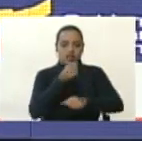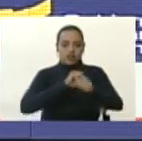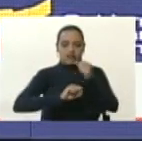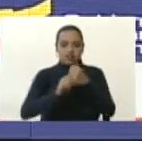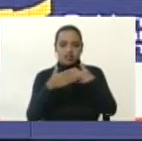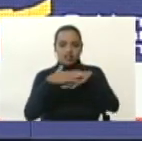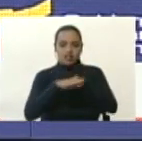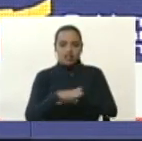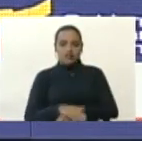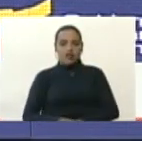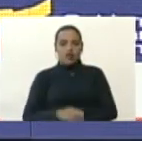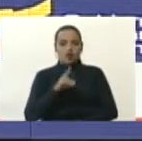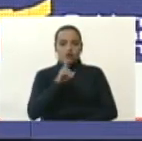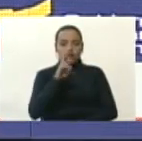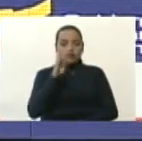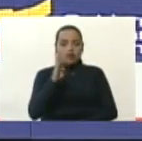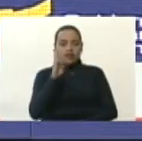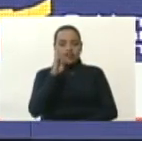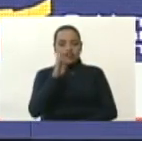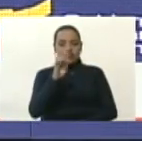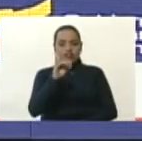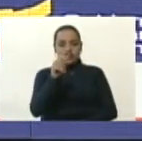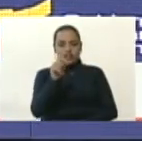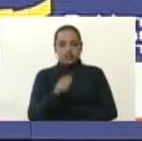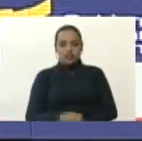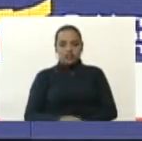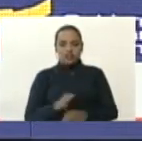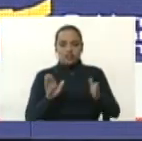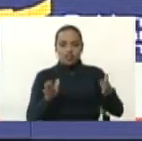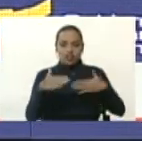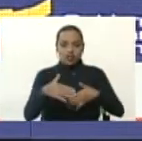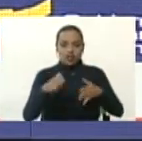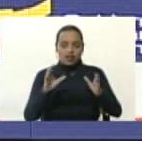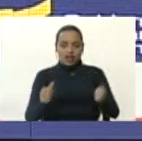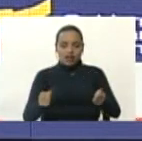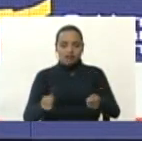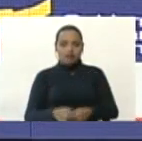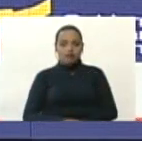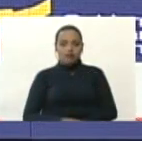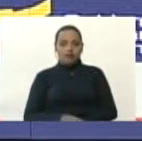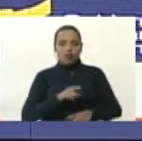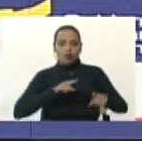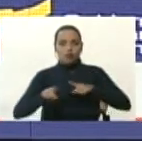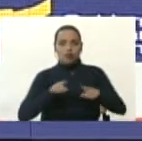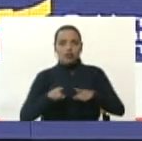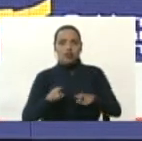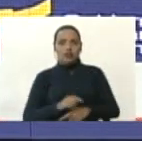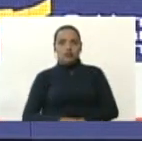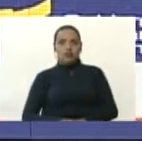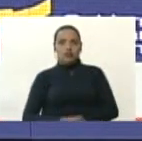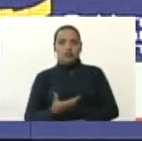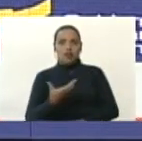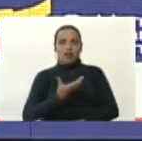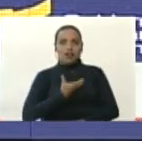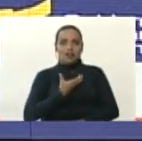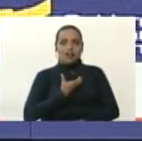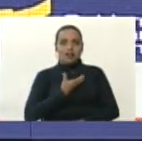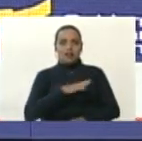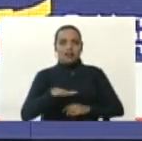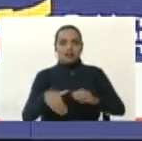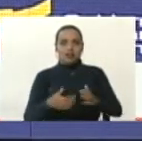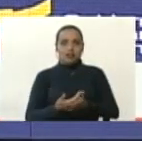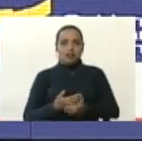UPDI, los CLAP, en coordinación con los alcaldes y las